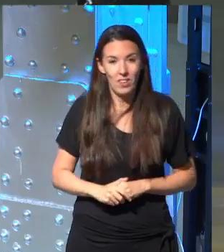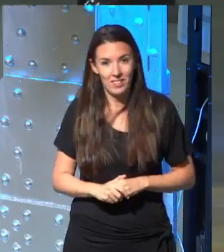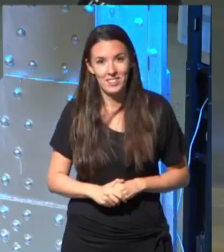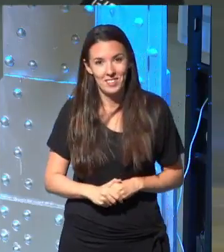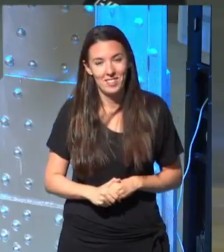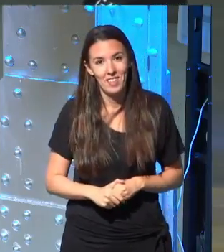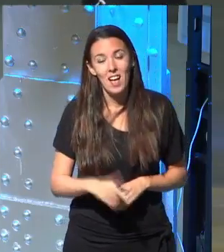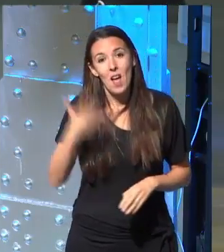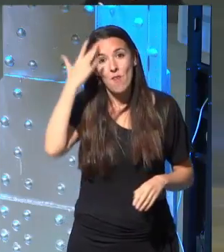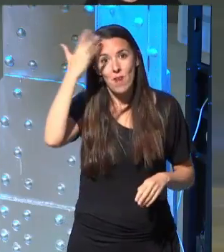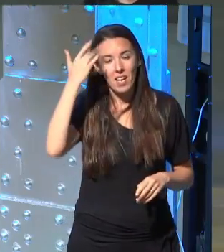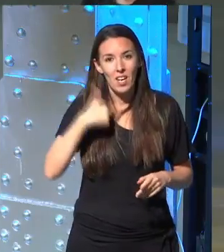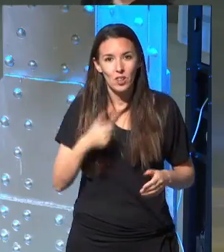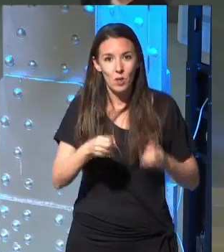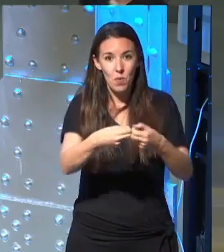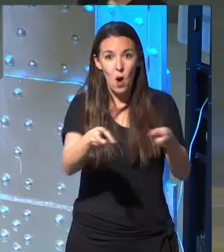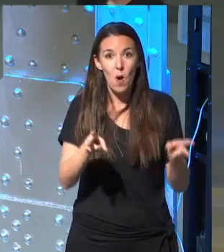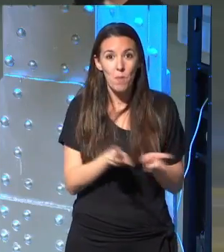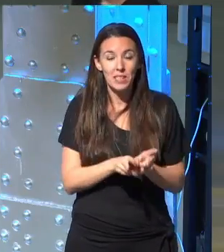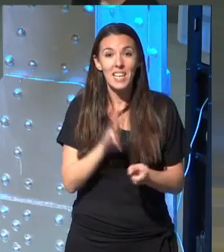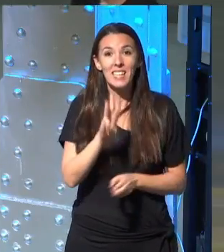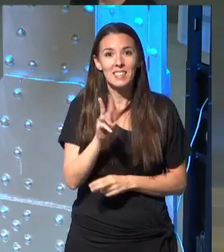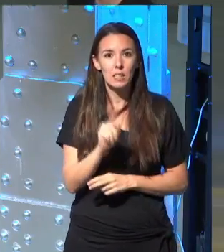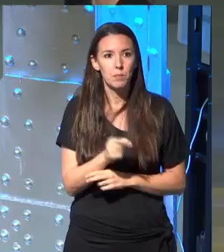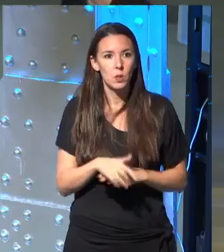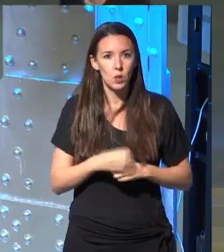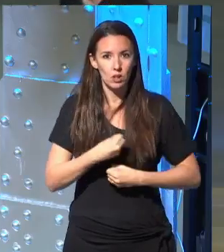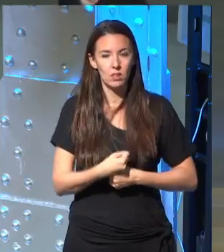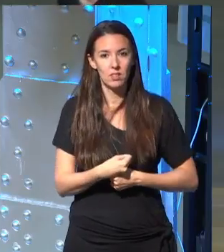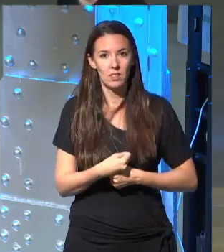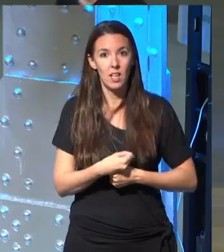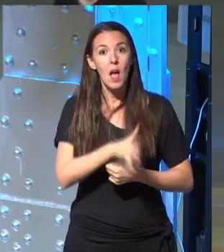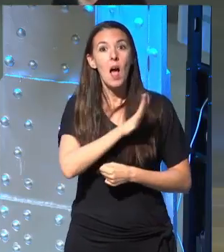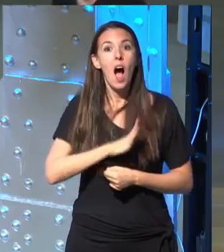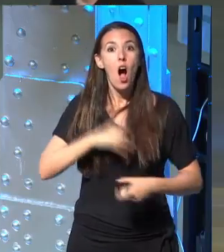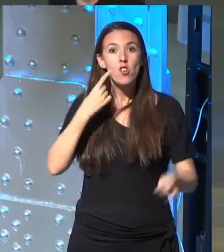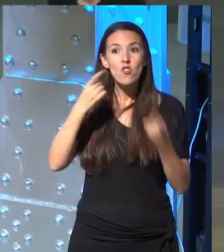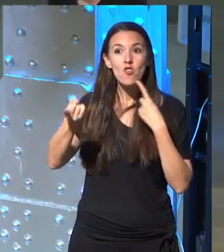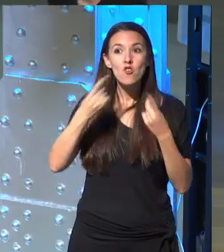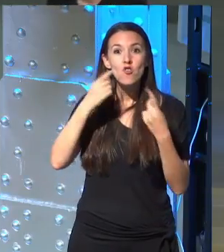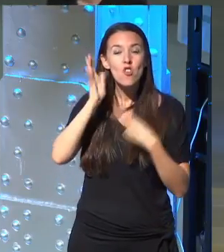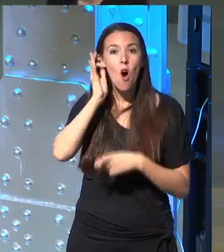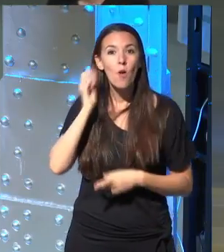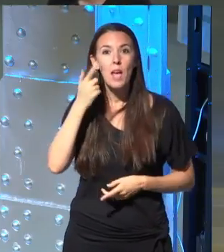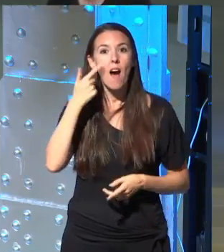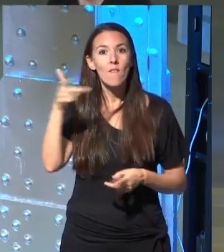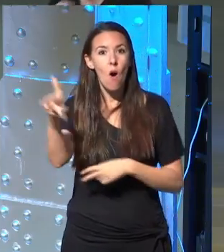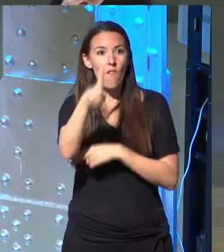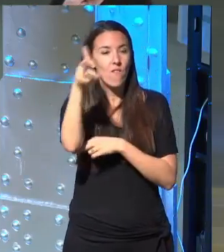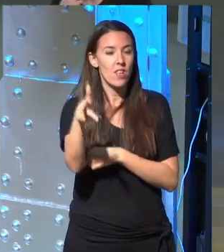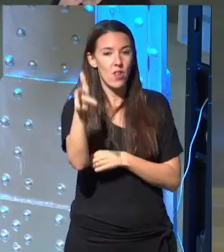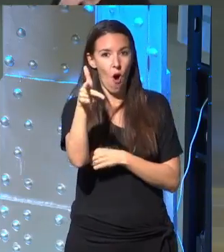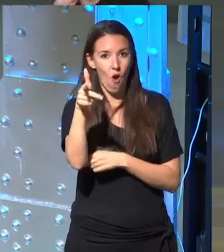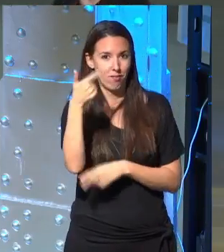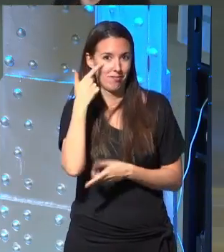Quiero decir, imaginaos el momento en el que estoy delante de la piscina parado durante 3 minutos mientras mi novia me está haciendo el vídeo de